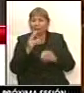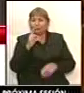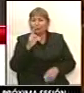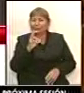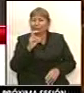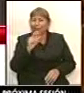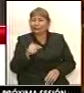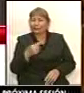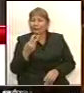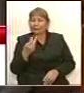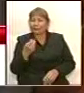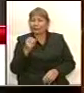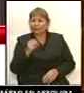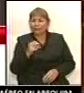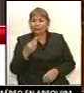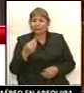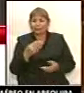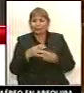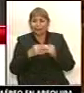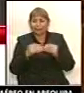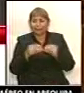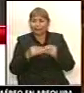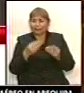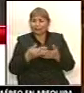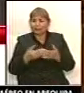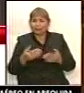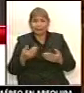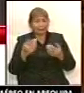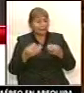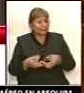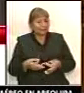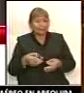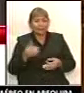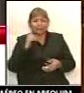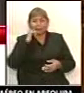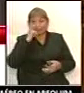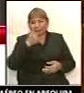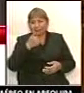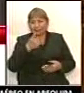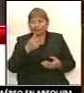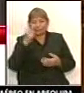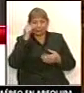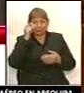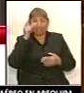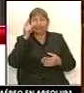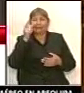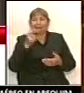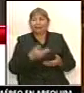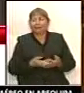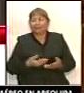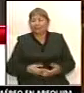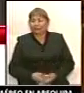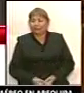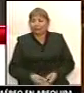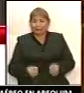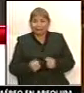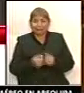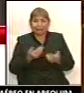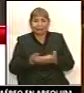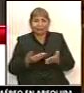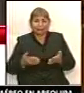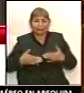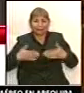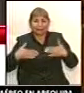2.200.000 productores que seguramente que el día de mañana se están enterando con esta